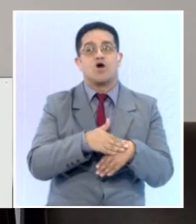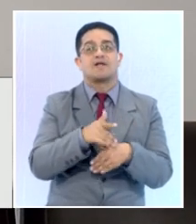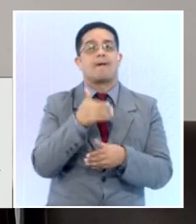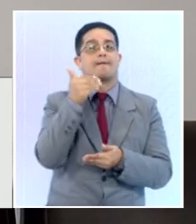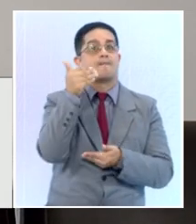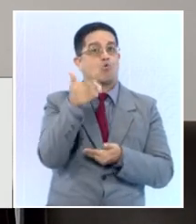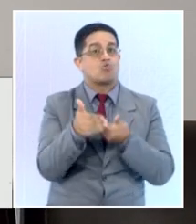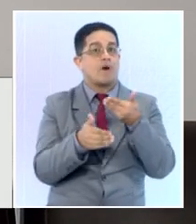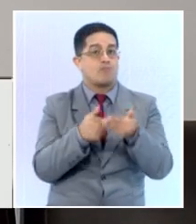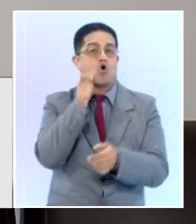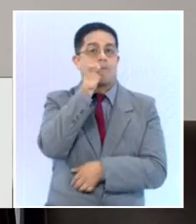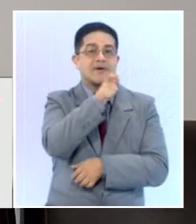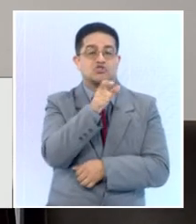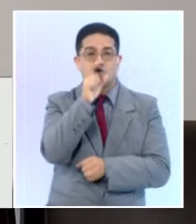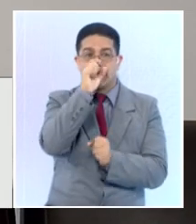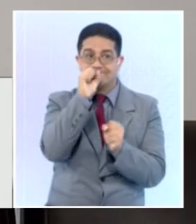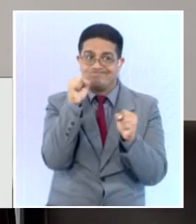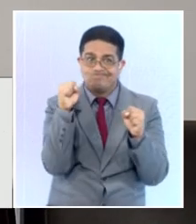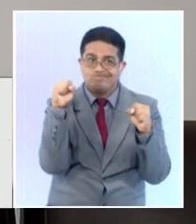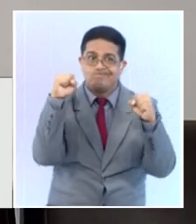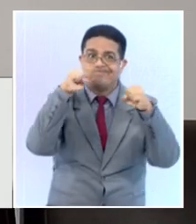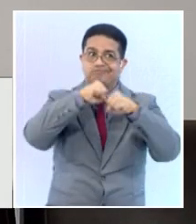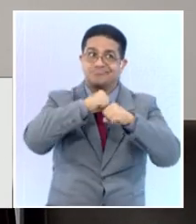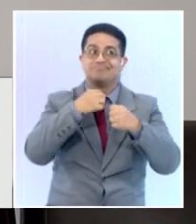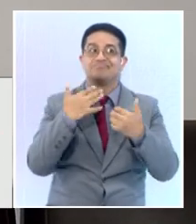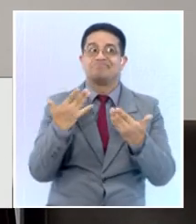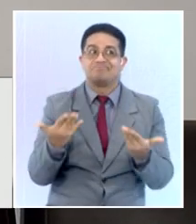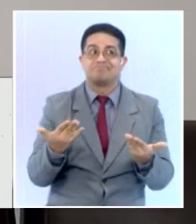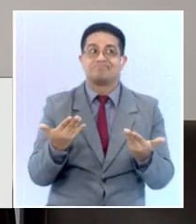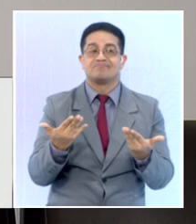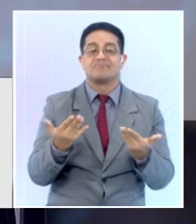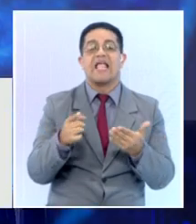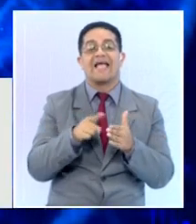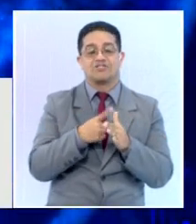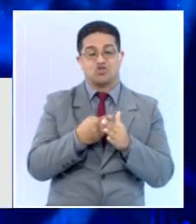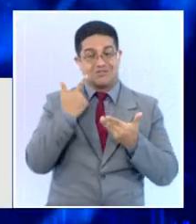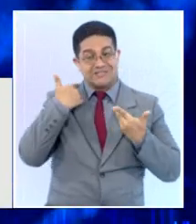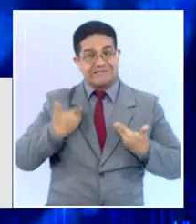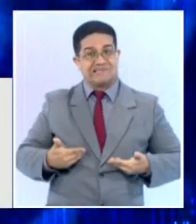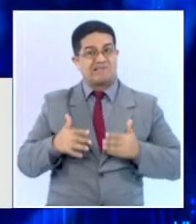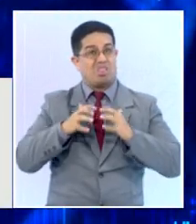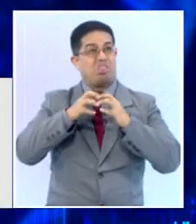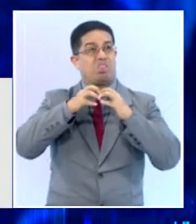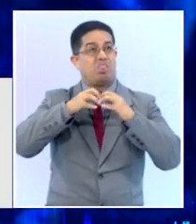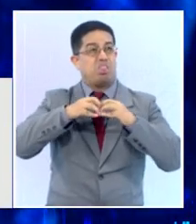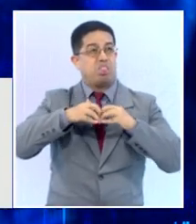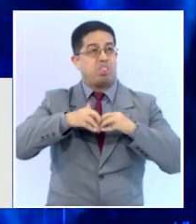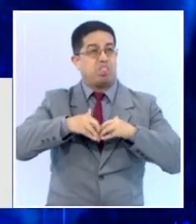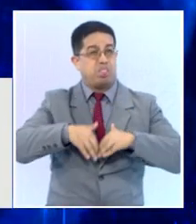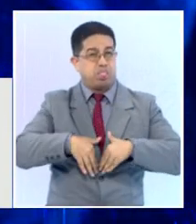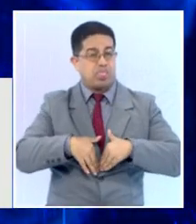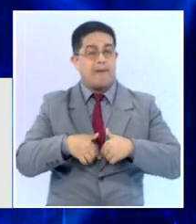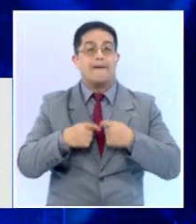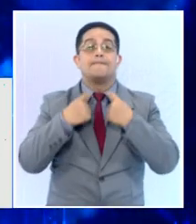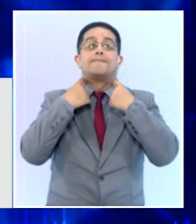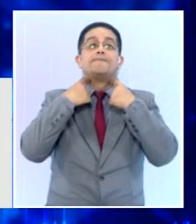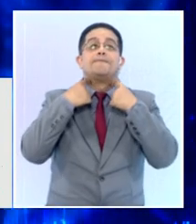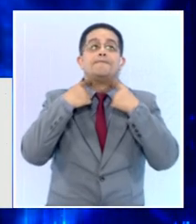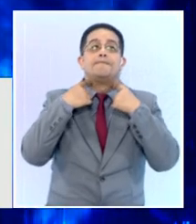edad donde una de las características del deterioro humano es esa pérdida